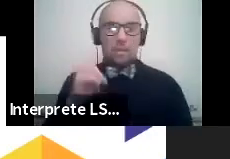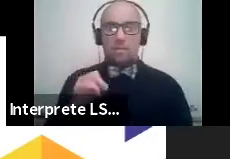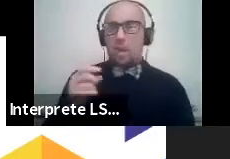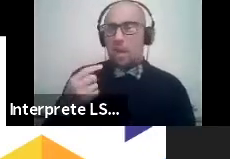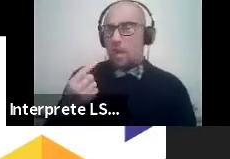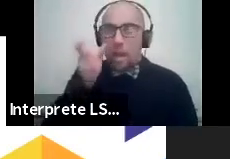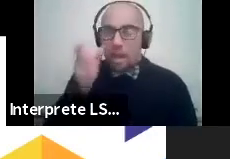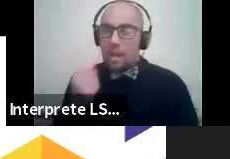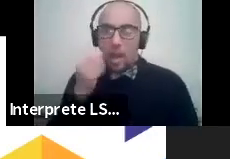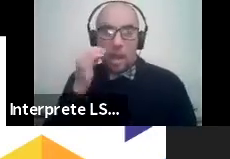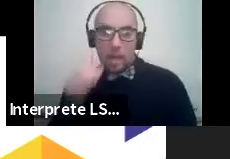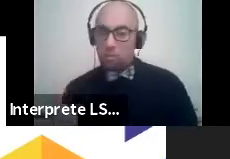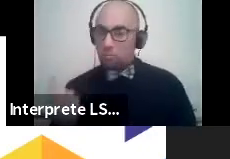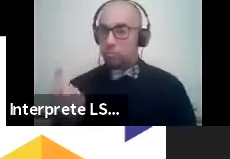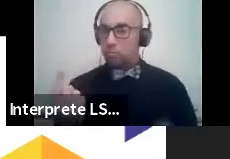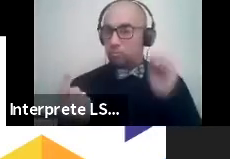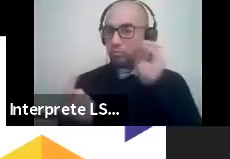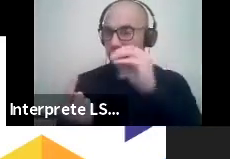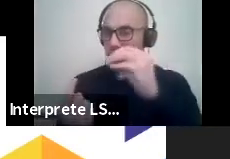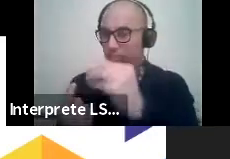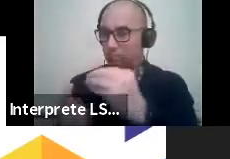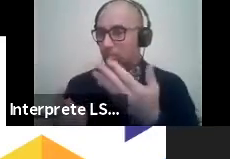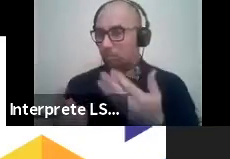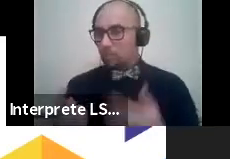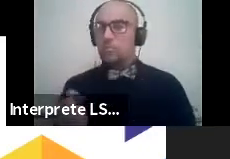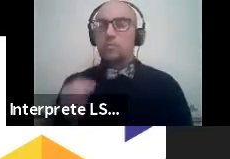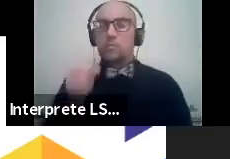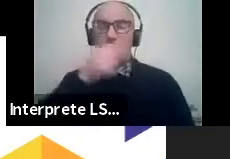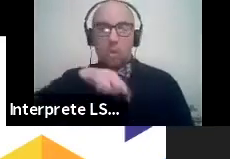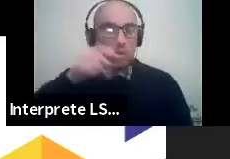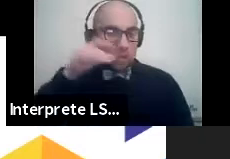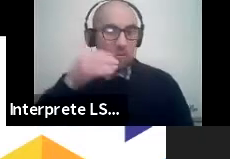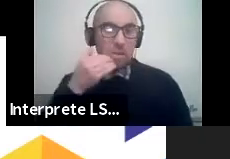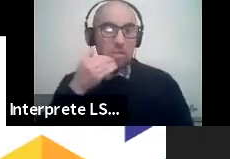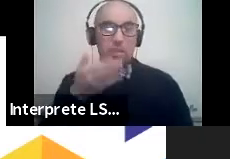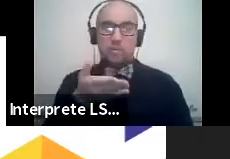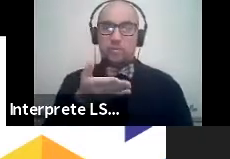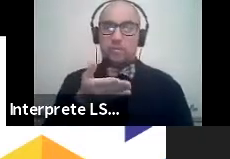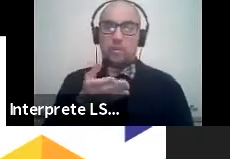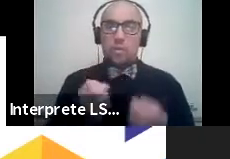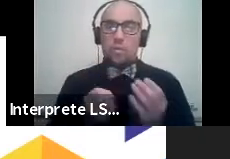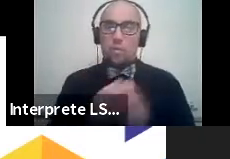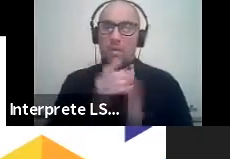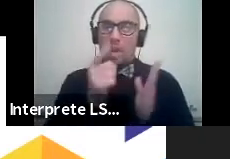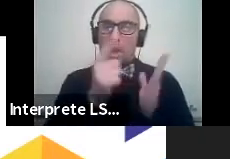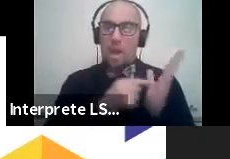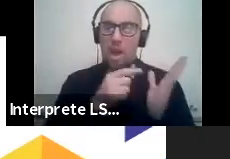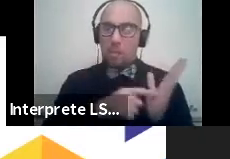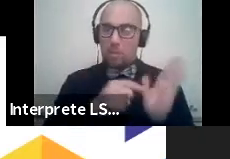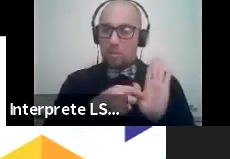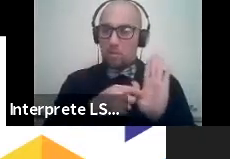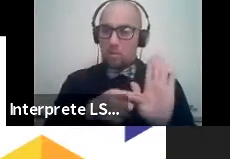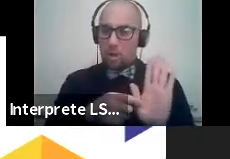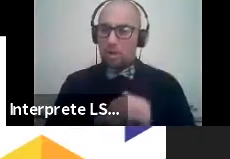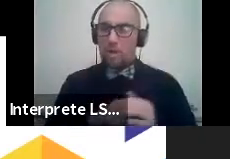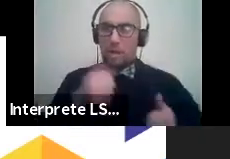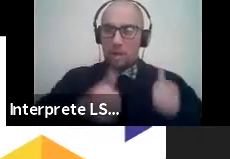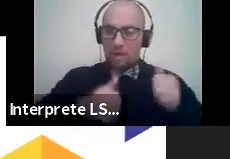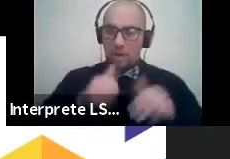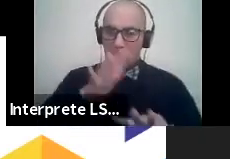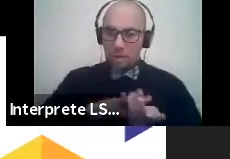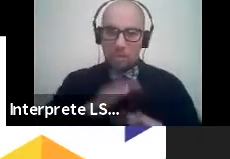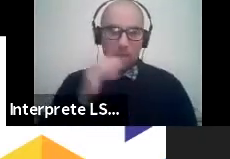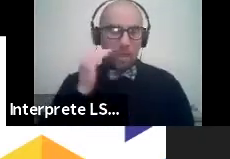¿ya? Y sabemos, y en esto trata de, ¿no es cierto?, ayudar esta nueva app, Rakim, que las habilidades tempranas matemáticas